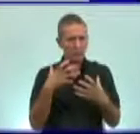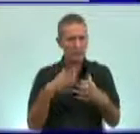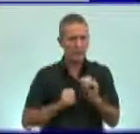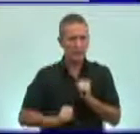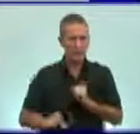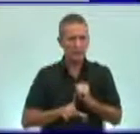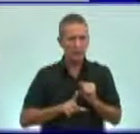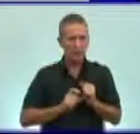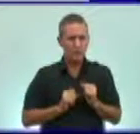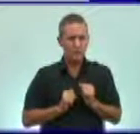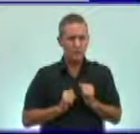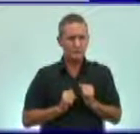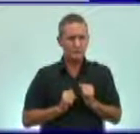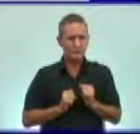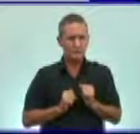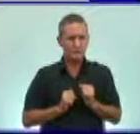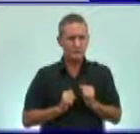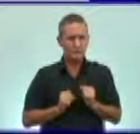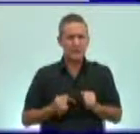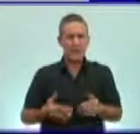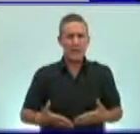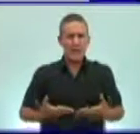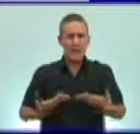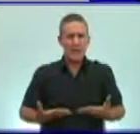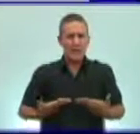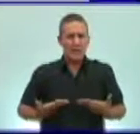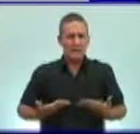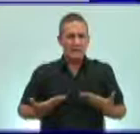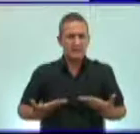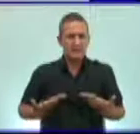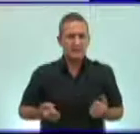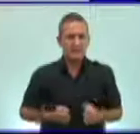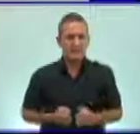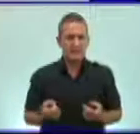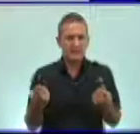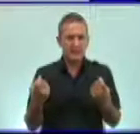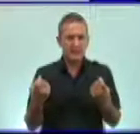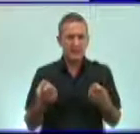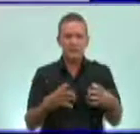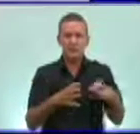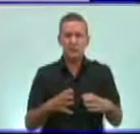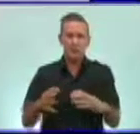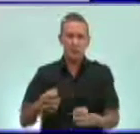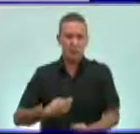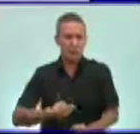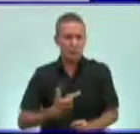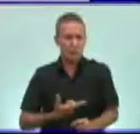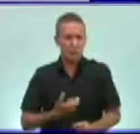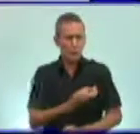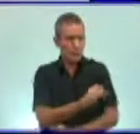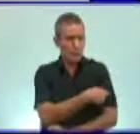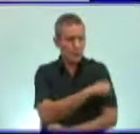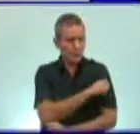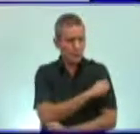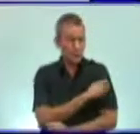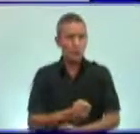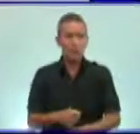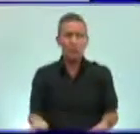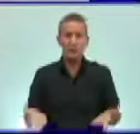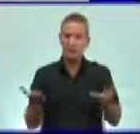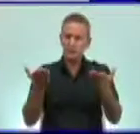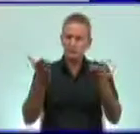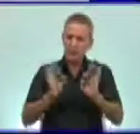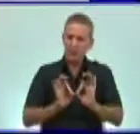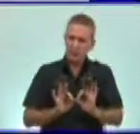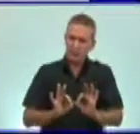la satisfacción cada vez más completa de las necesidades materiales y culturales del pueblo, mediante el desarrollo y